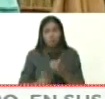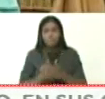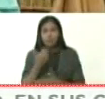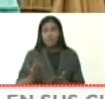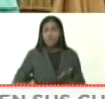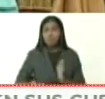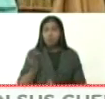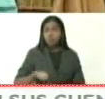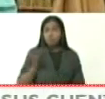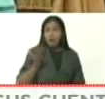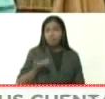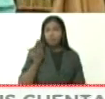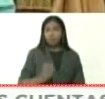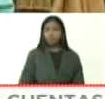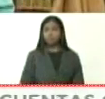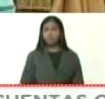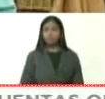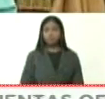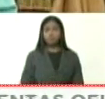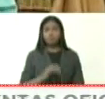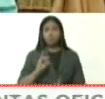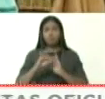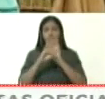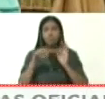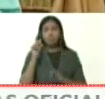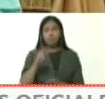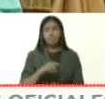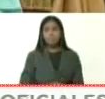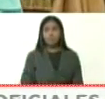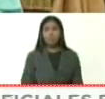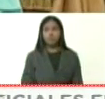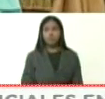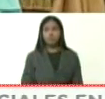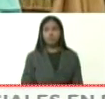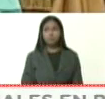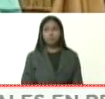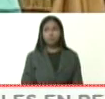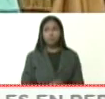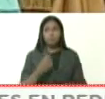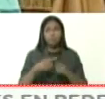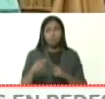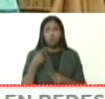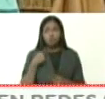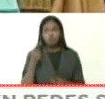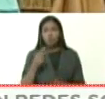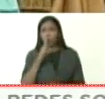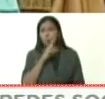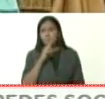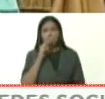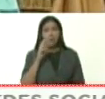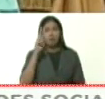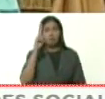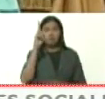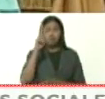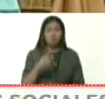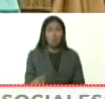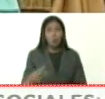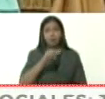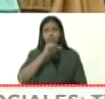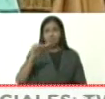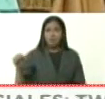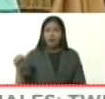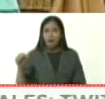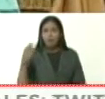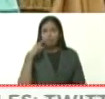importantes. A veces parecen invisibles, pequeños, pero yo estaba ocupado toda esta semana